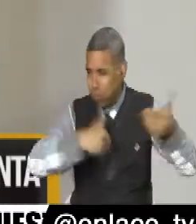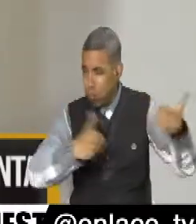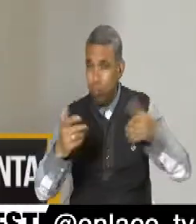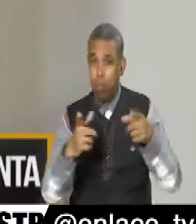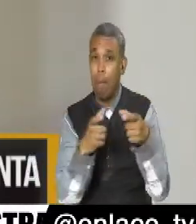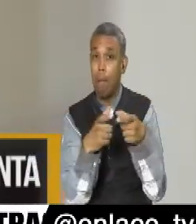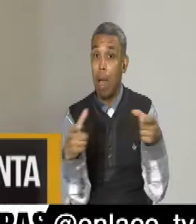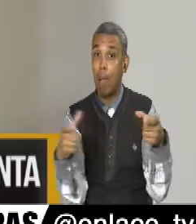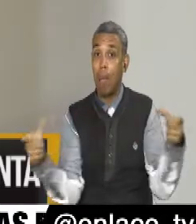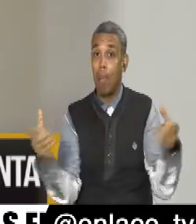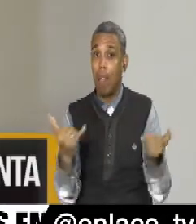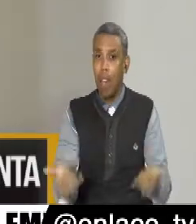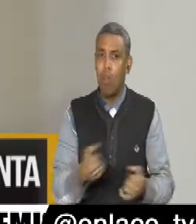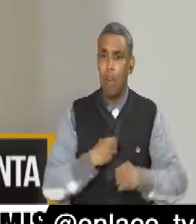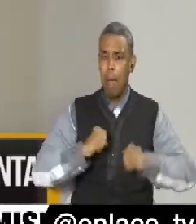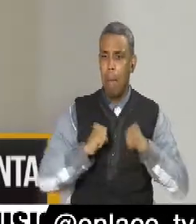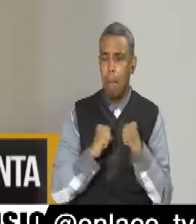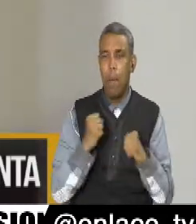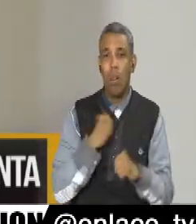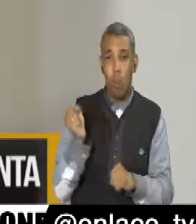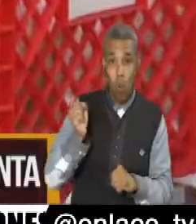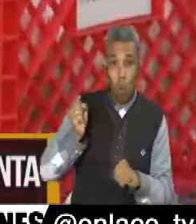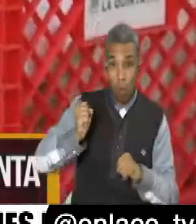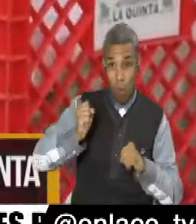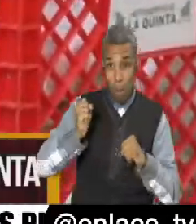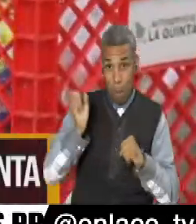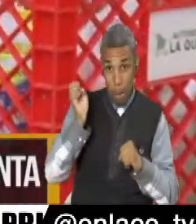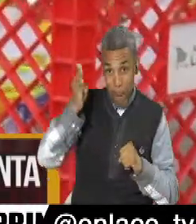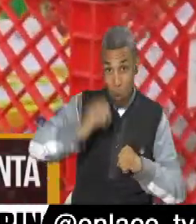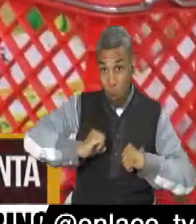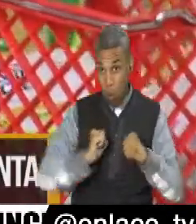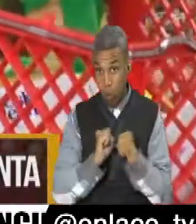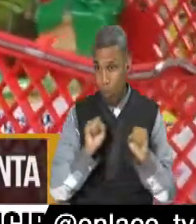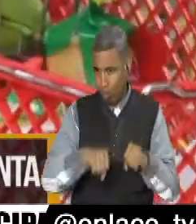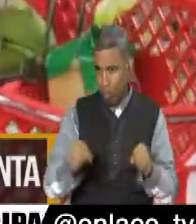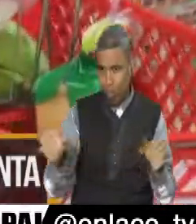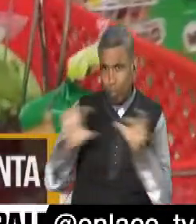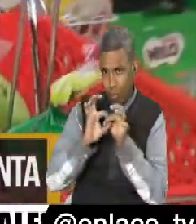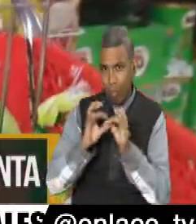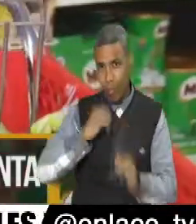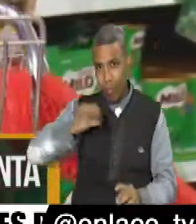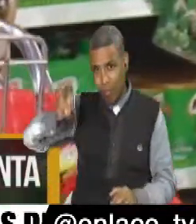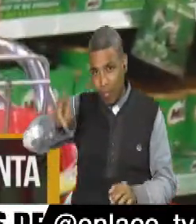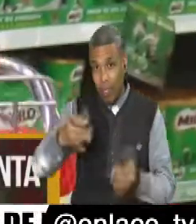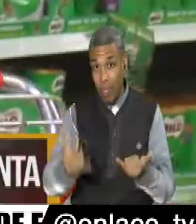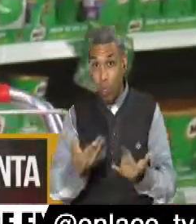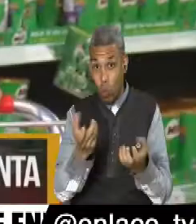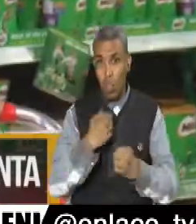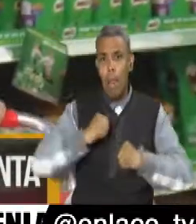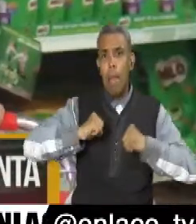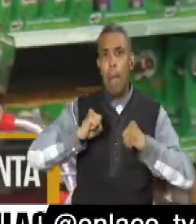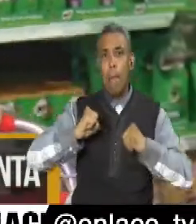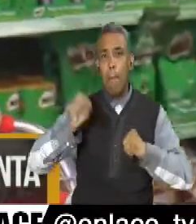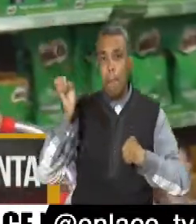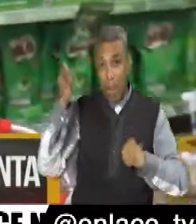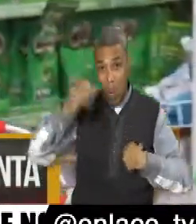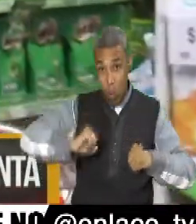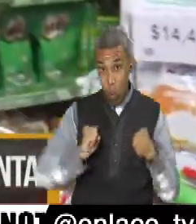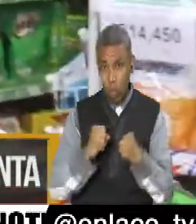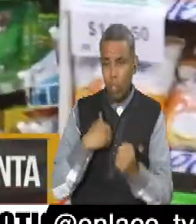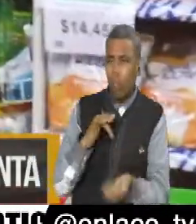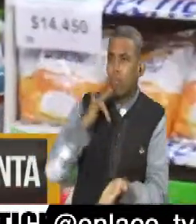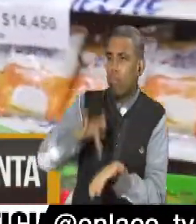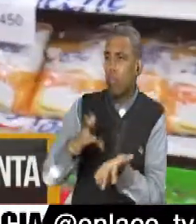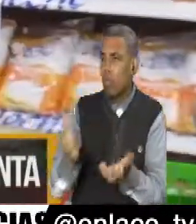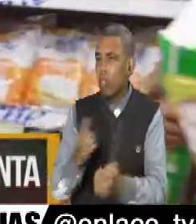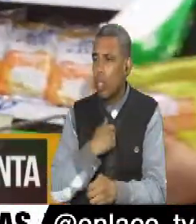de Bogotá hoy en día por comprar en el establecimiento. Los interesados podrán acercarse desde ya al Banco de Bogotá para acceder a la tarjeta de